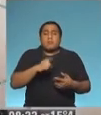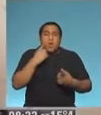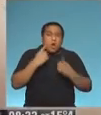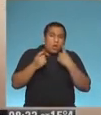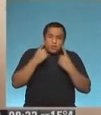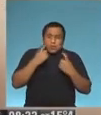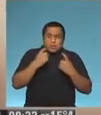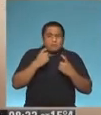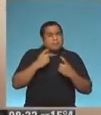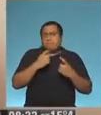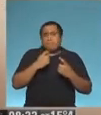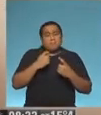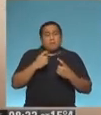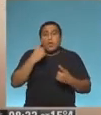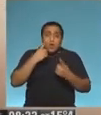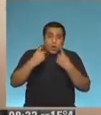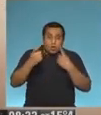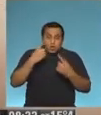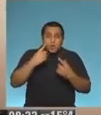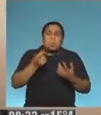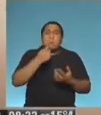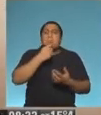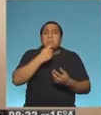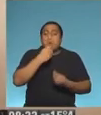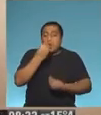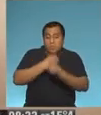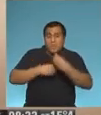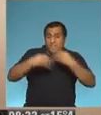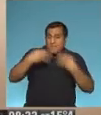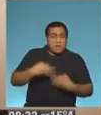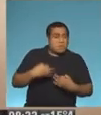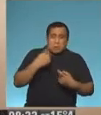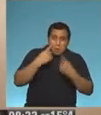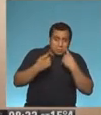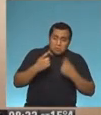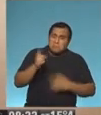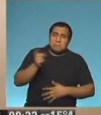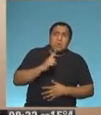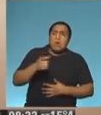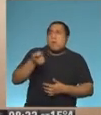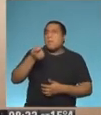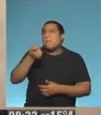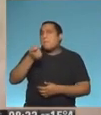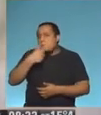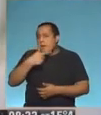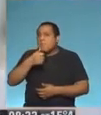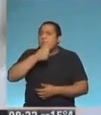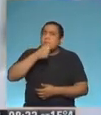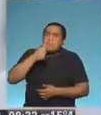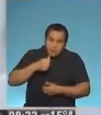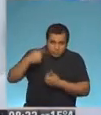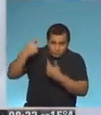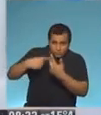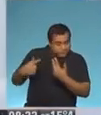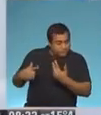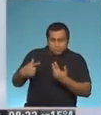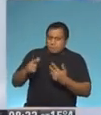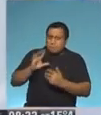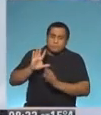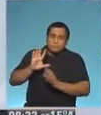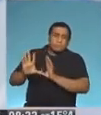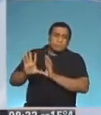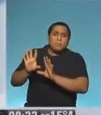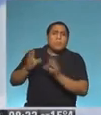control de una correcta alimentación y ha dejado de lado medicamentos que venía tomando, y también